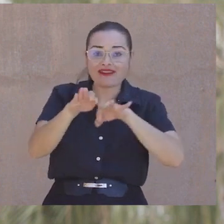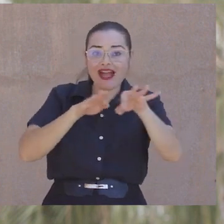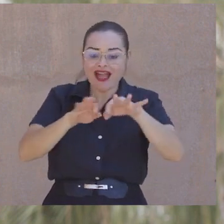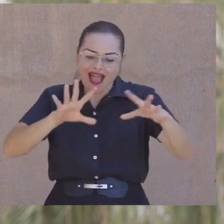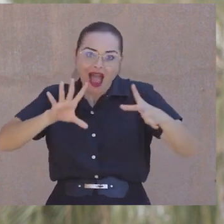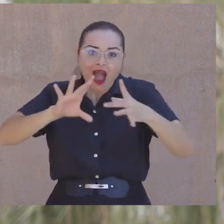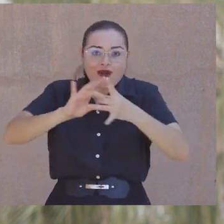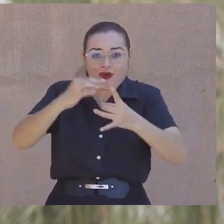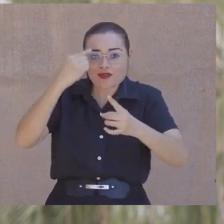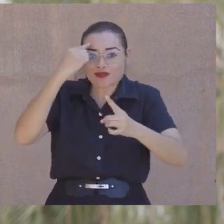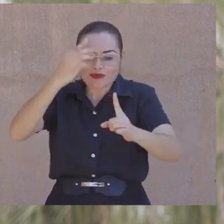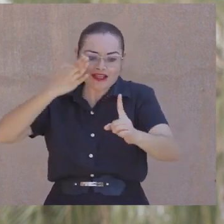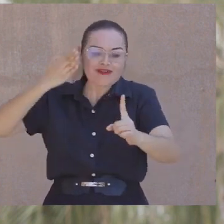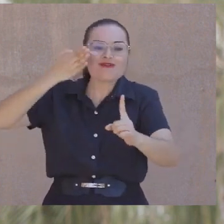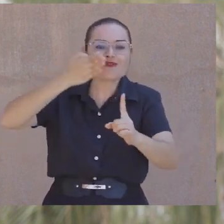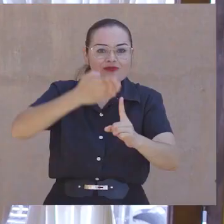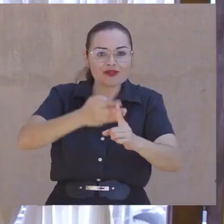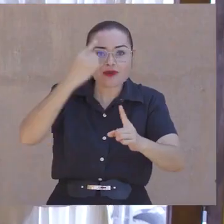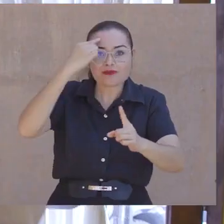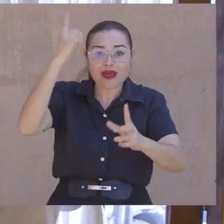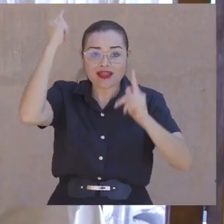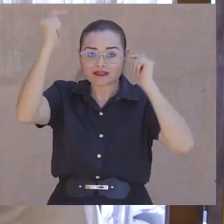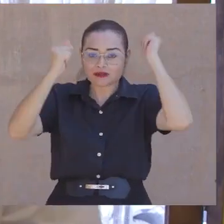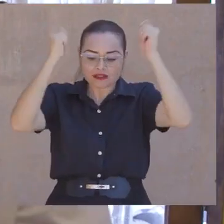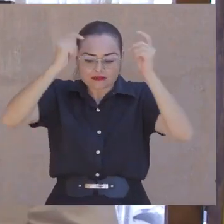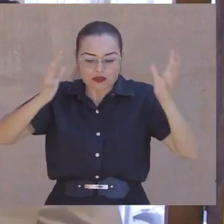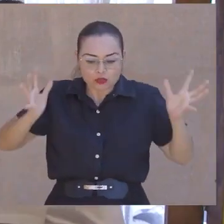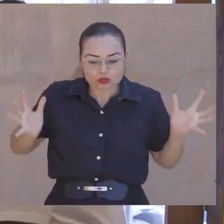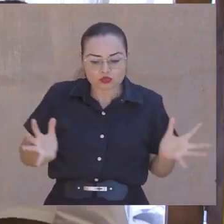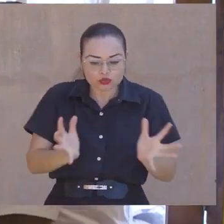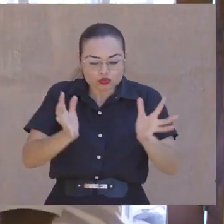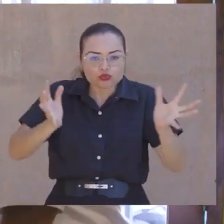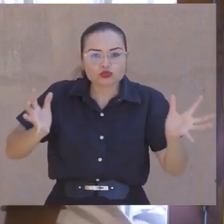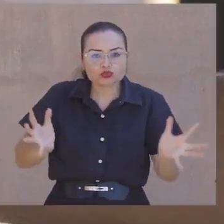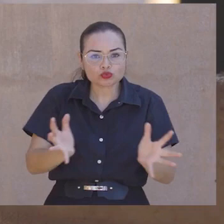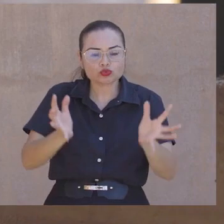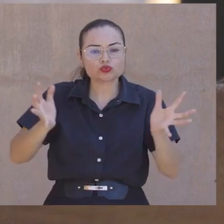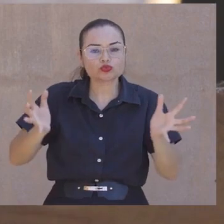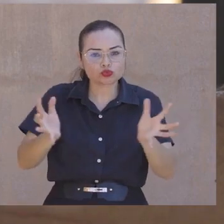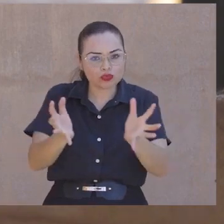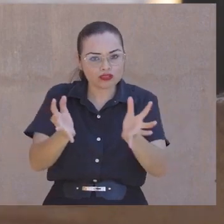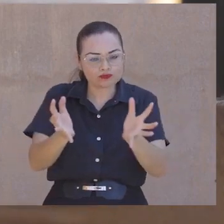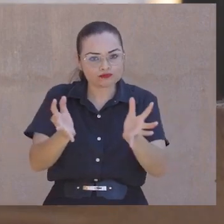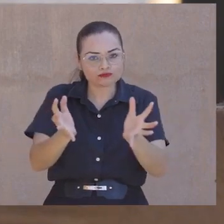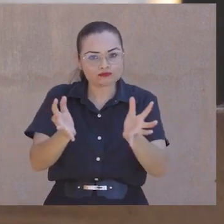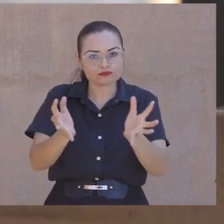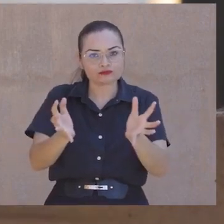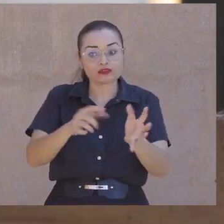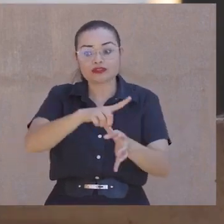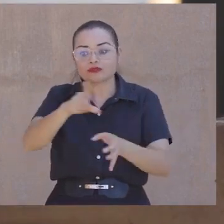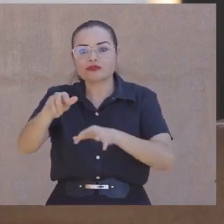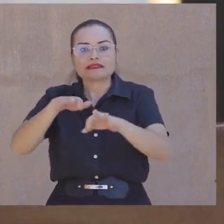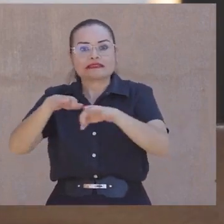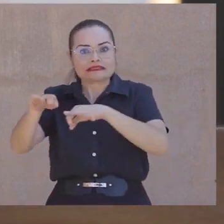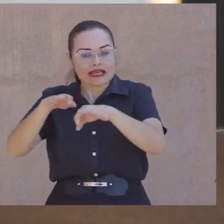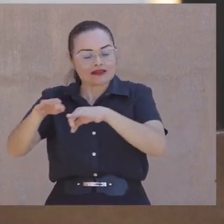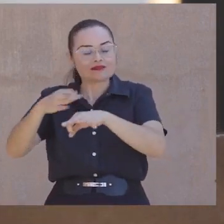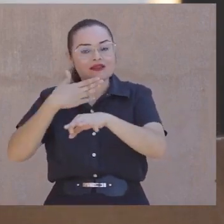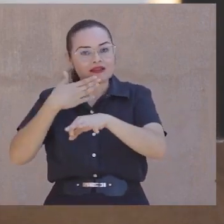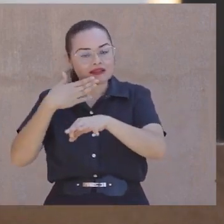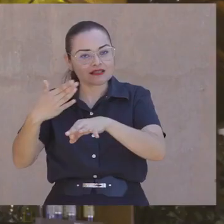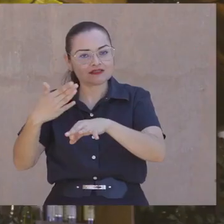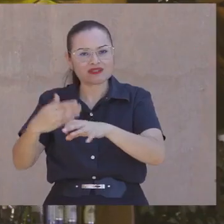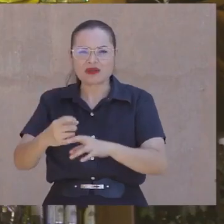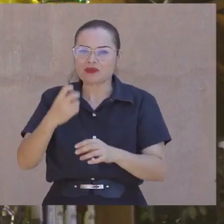trabajar con un solo objetivo reactivar la actividad turística conservar y recuperar los empleos perdidos